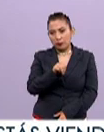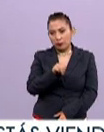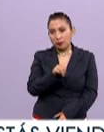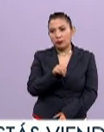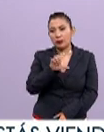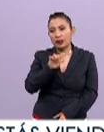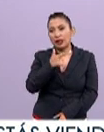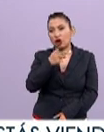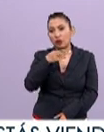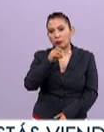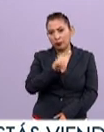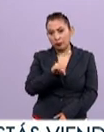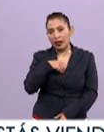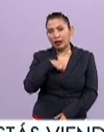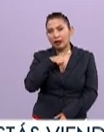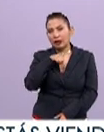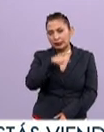es